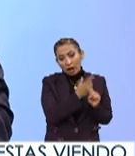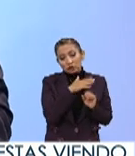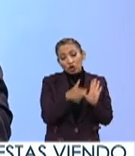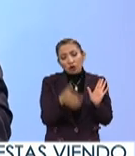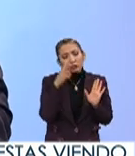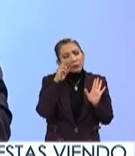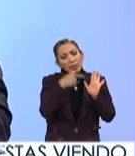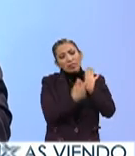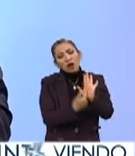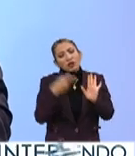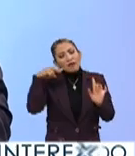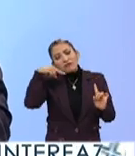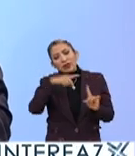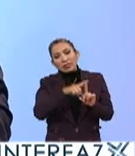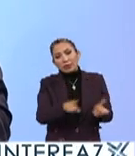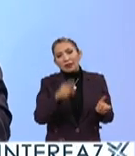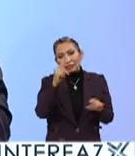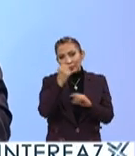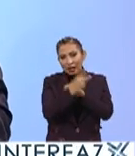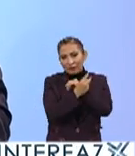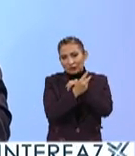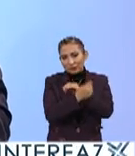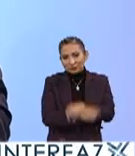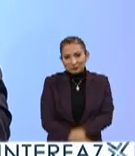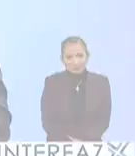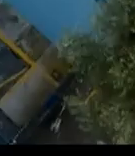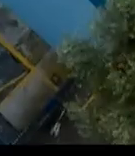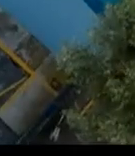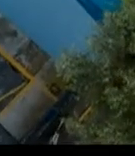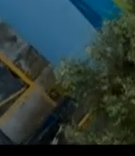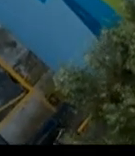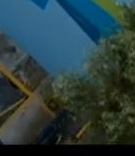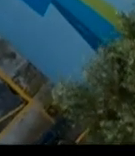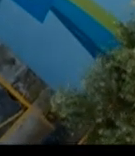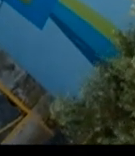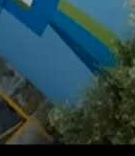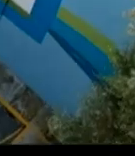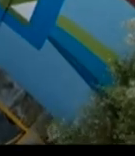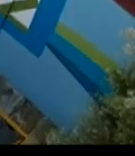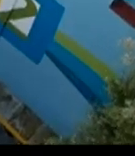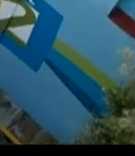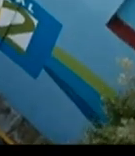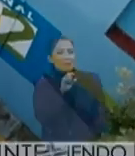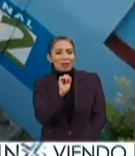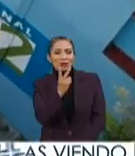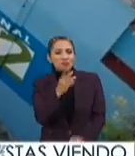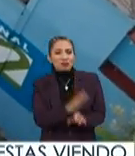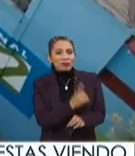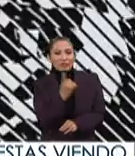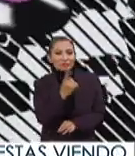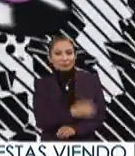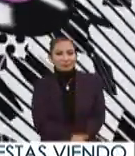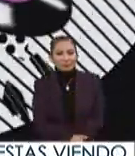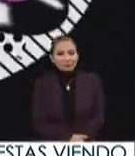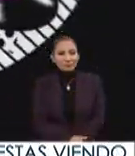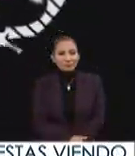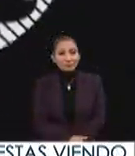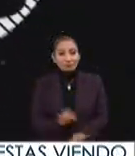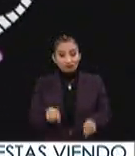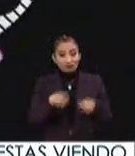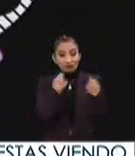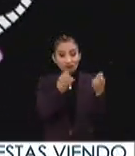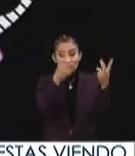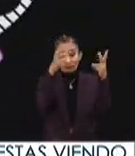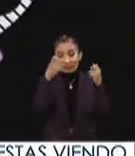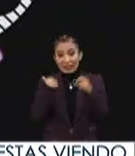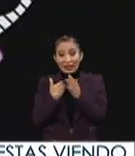una visión alterna de ver la televisión. Queremos tanto a Canal 22 porque nos dio esquizofrenia,